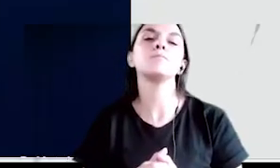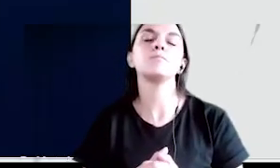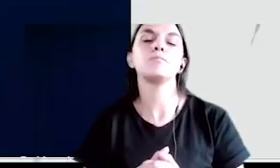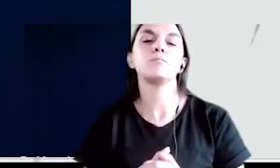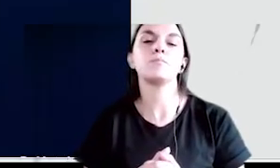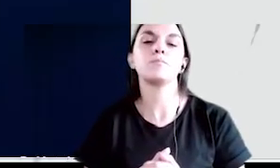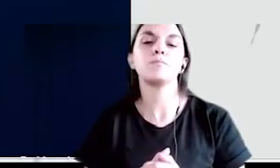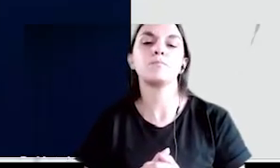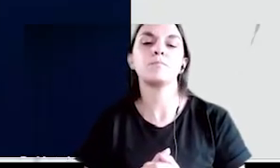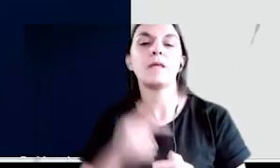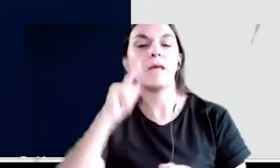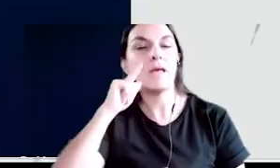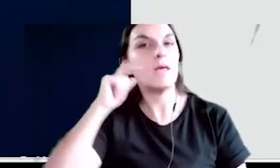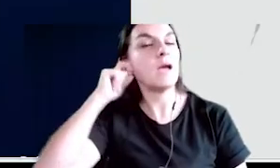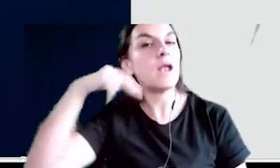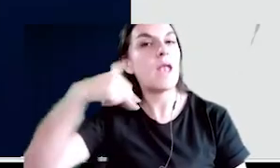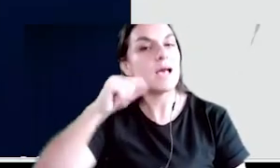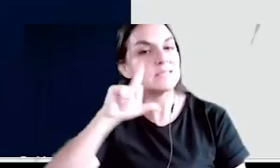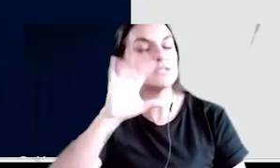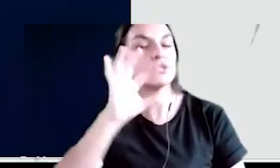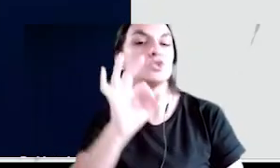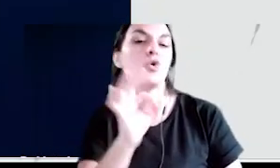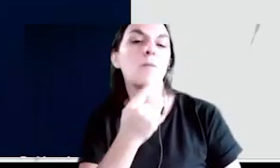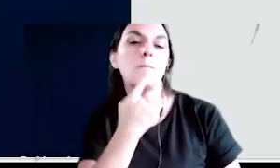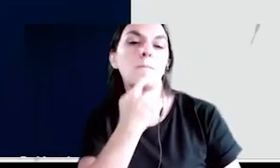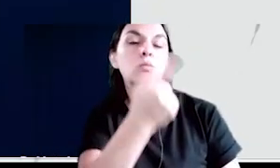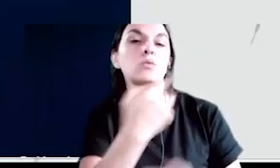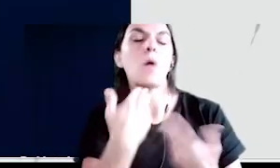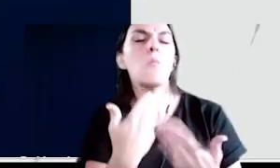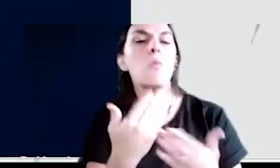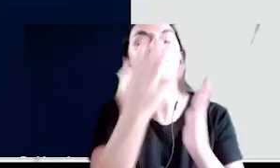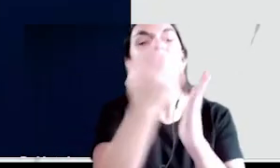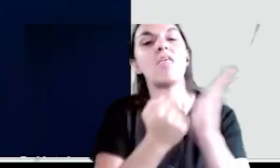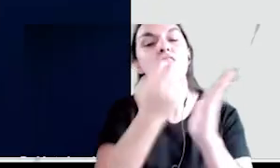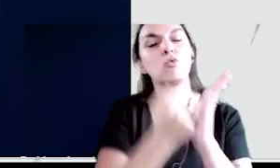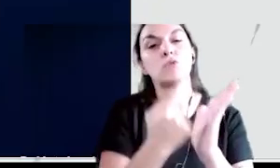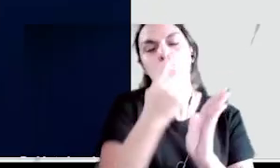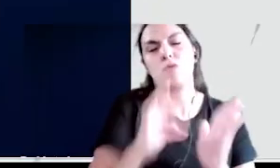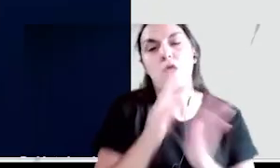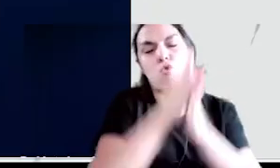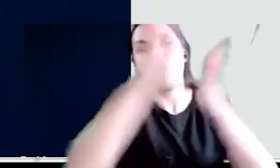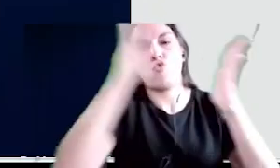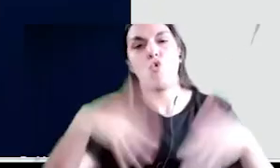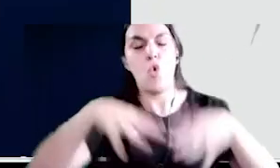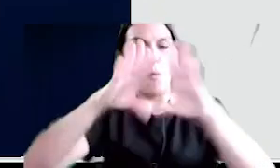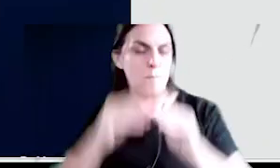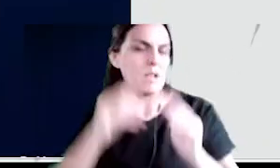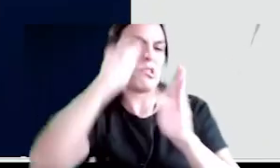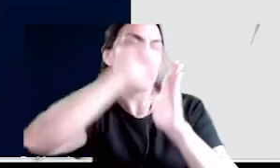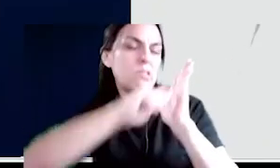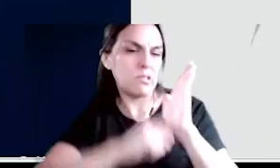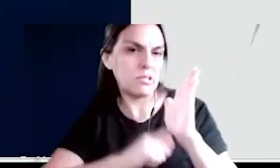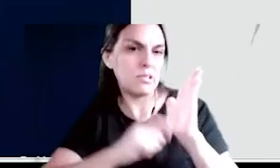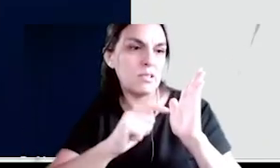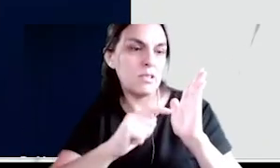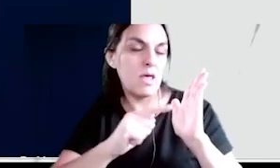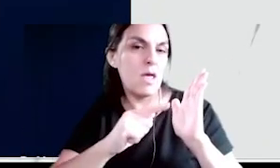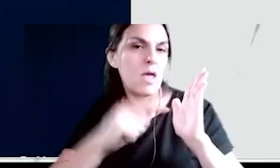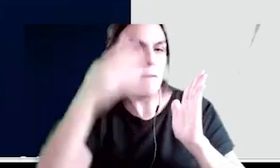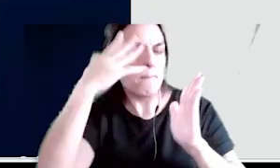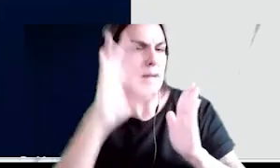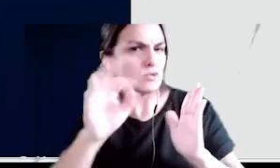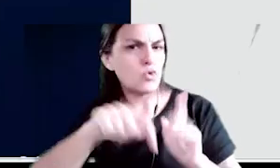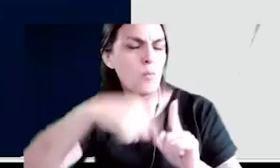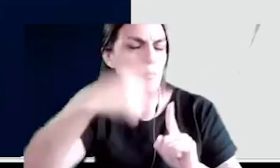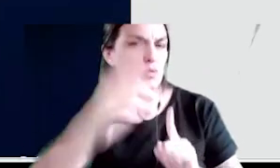Acá nos pregunta Ignacio, ¿se pueden ir cargando las deducciones durante el año y en marzo del año siguiente, antes del vencimiento